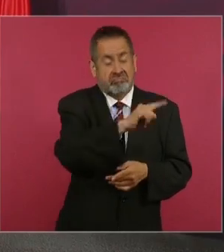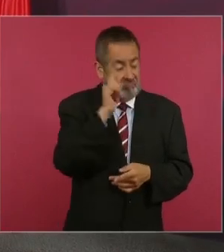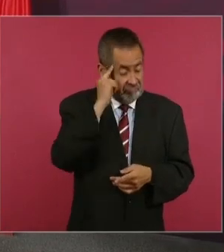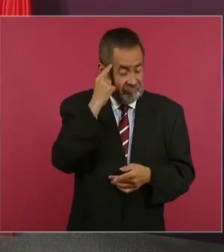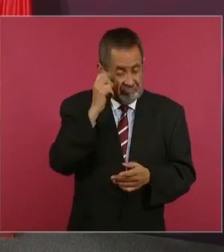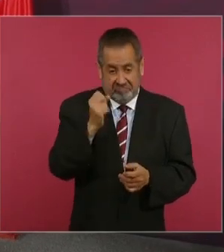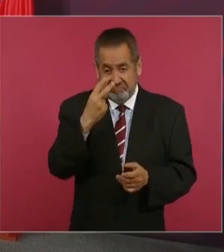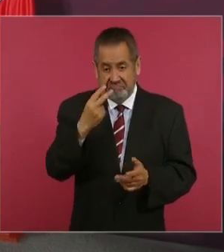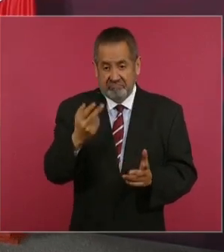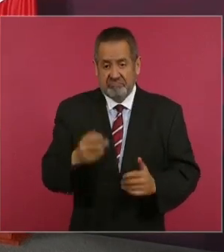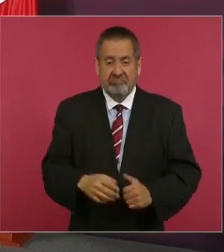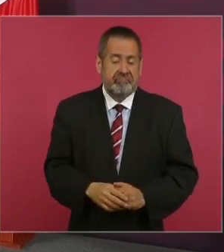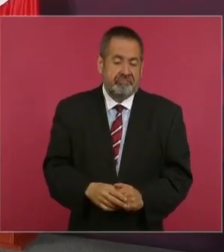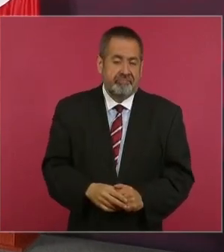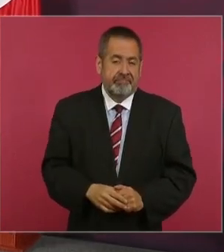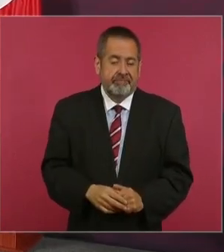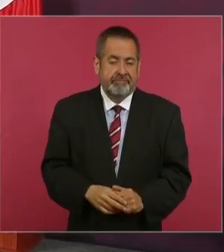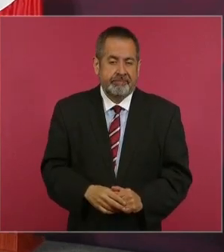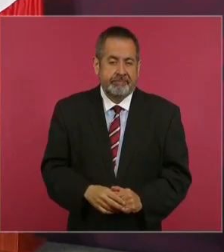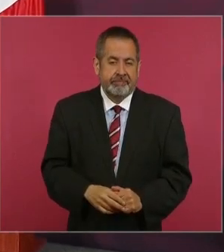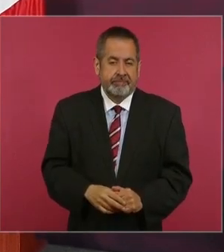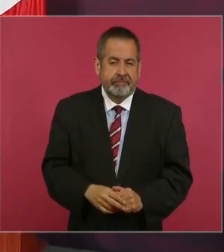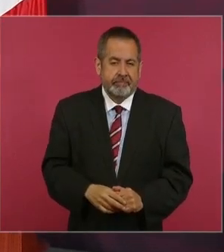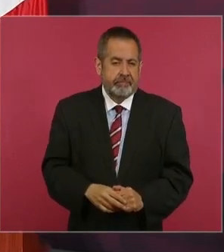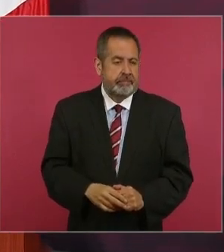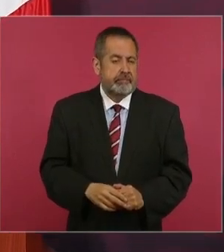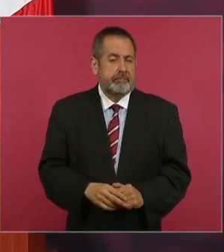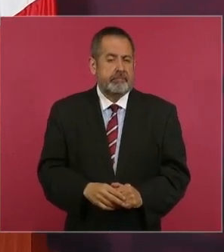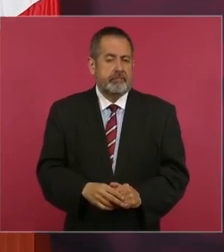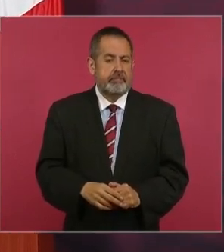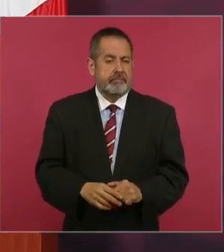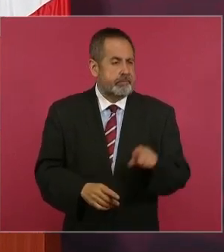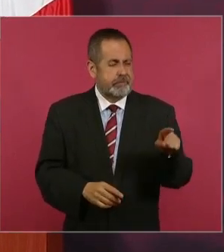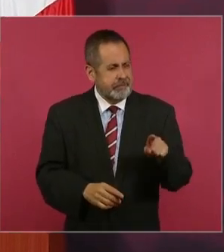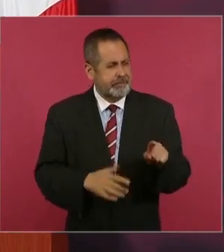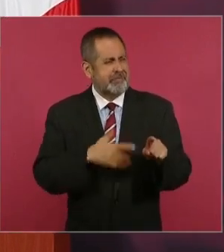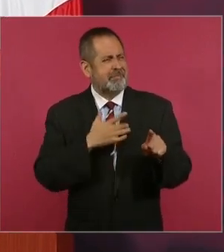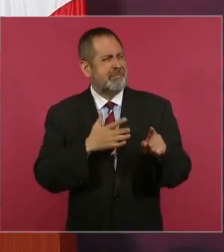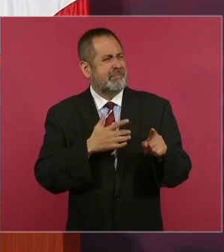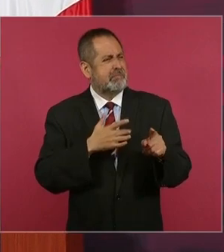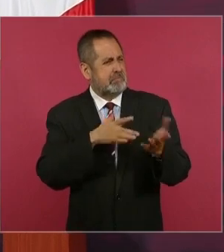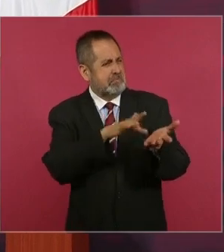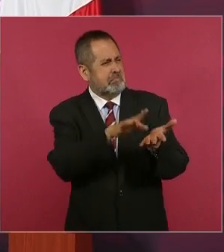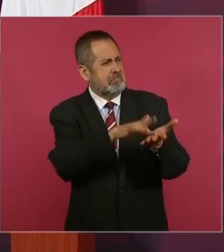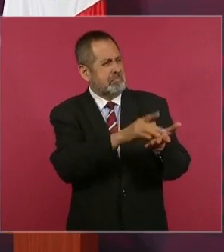eso que se deben de haber sentido